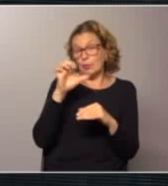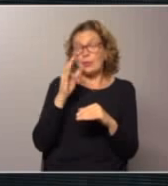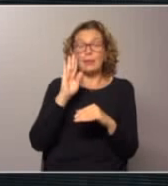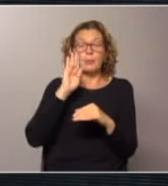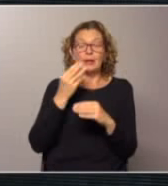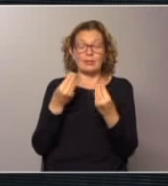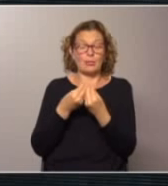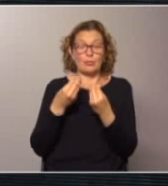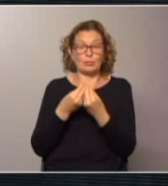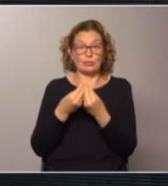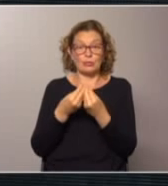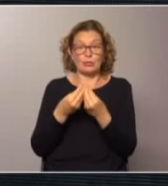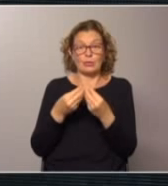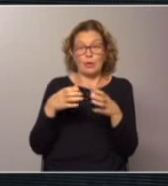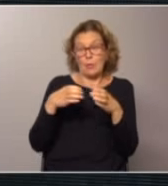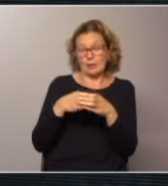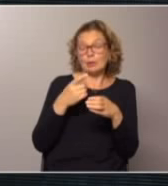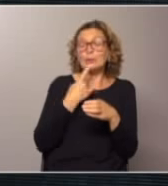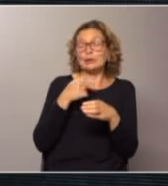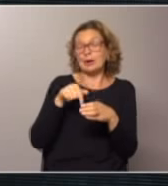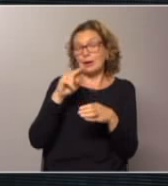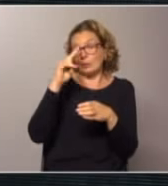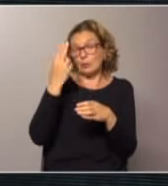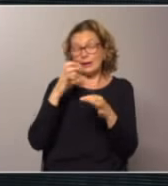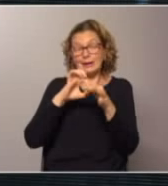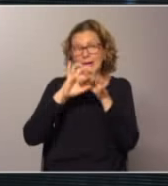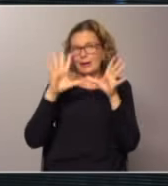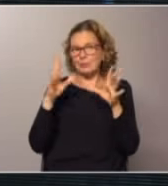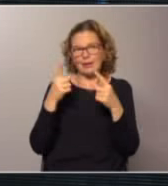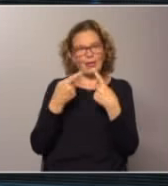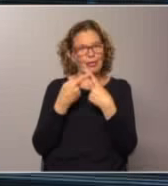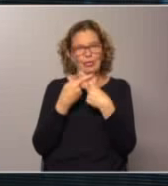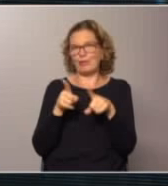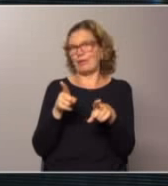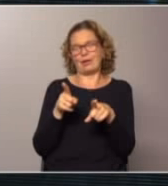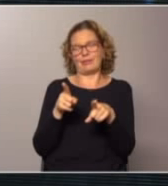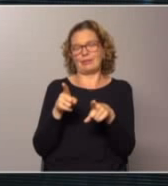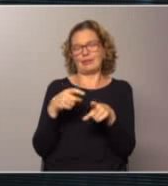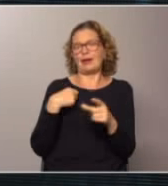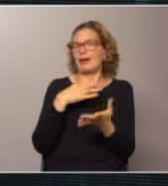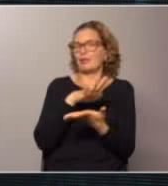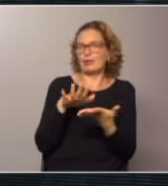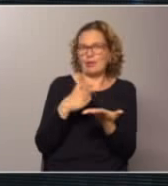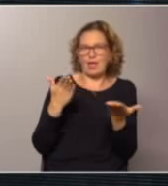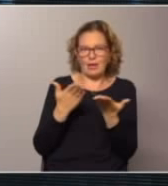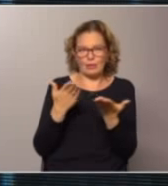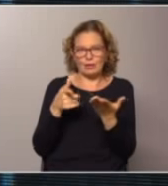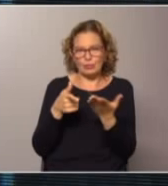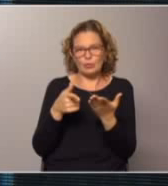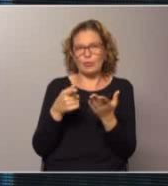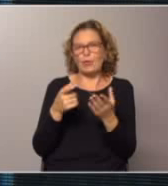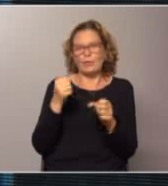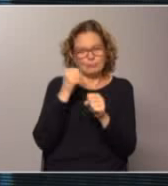parece mucho más a los partidos como los que tenemos en uruguay claramente hay dificultades para interpretar la sociedad actual y eso es todo un trabajo